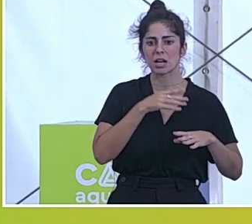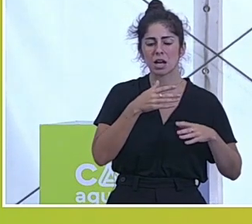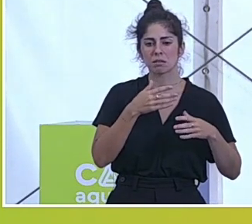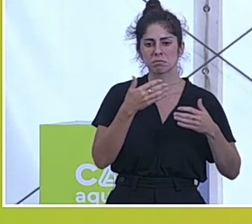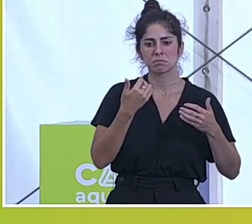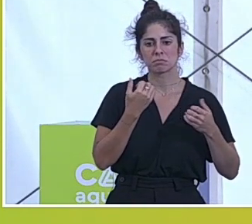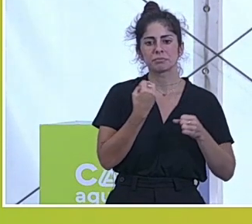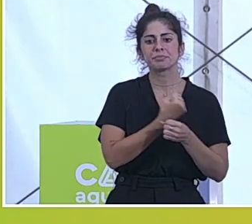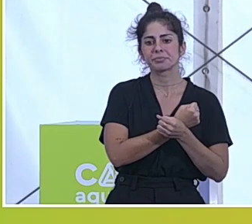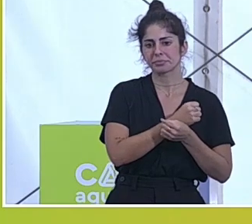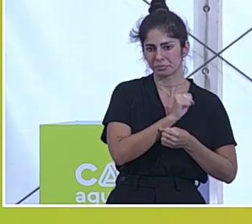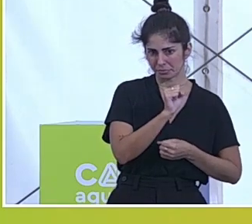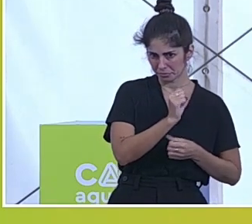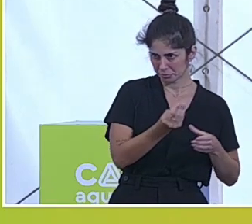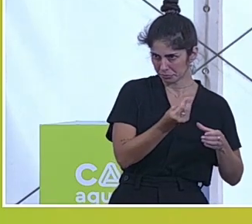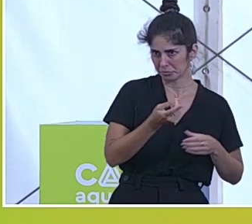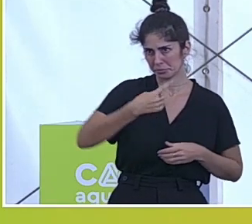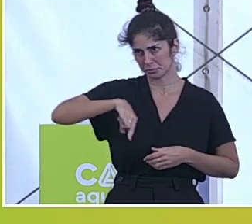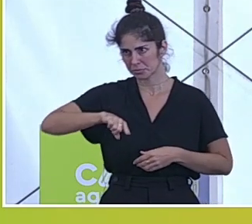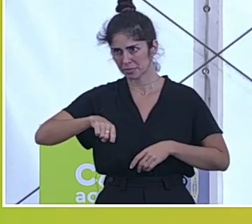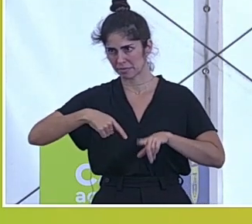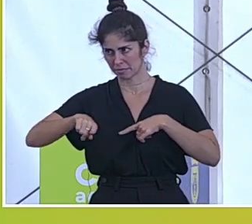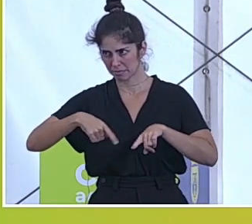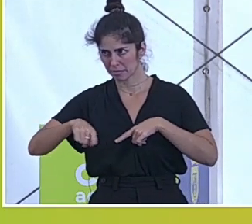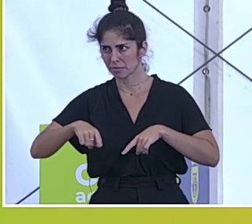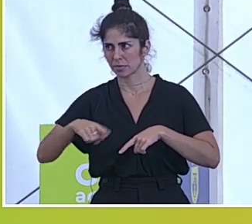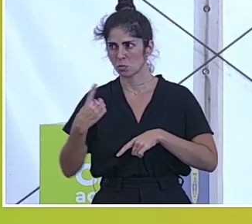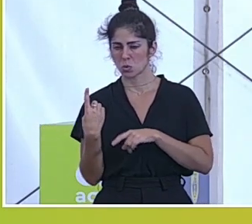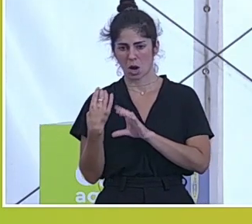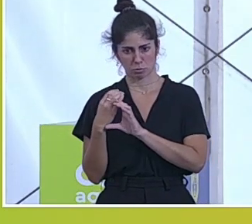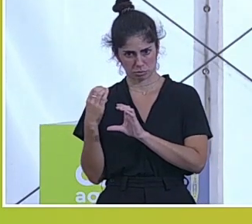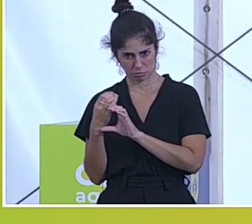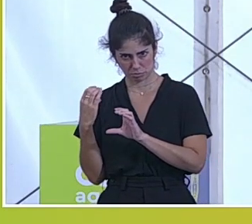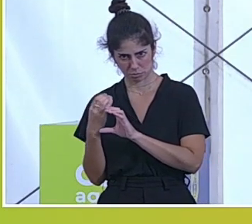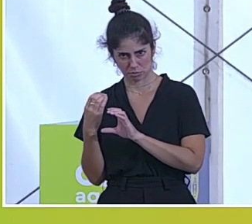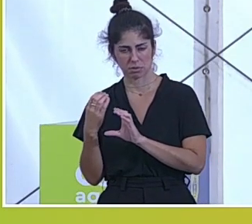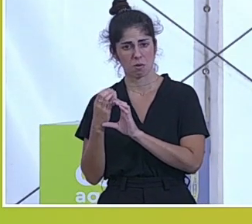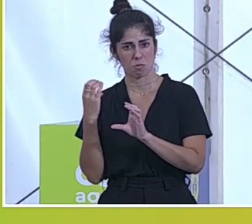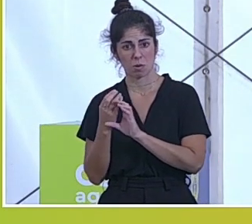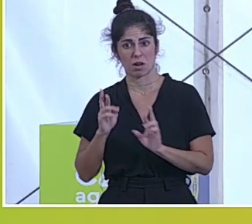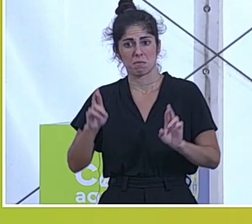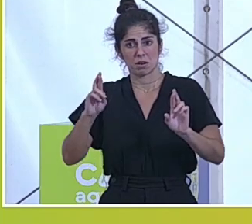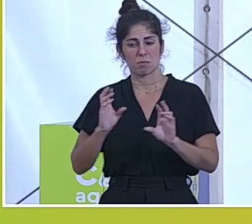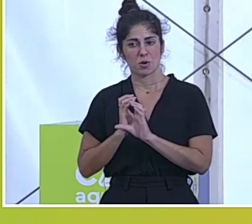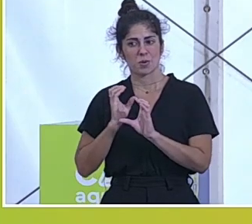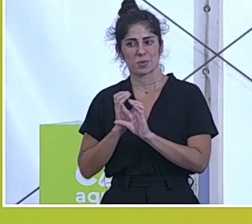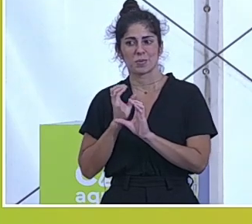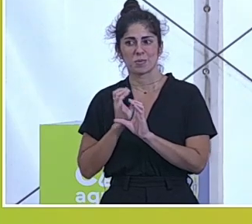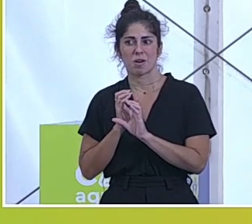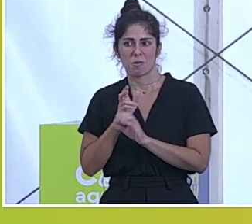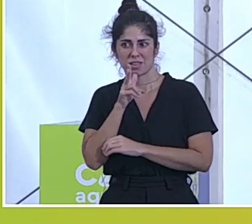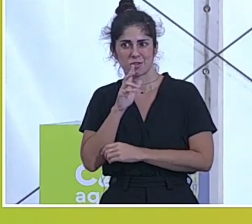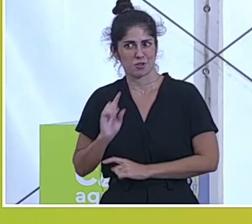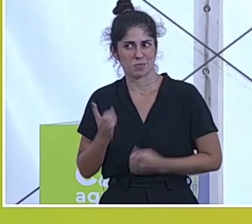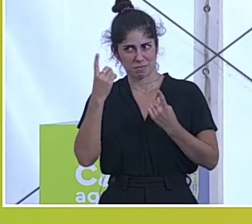2 aplicaciones concretas. Un autobús, ¿vale?, que esperemos que sea el primer autobús de hidrógeno corriendo en Canarias, y también un